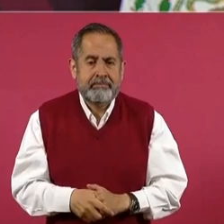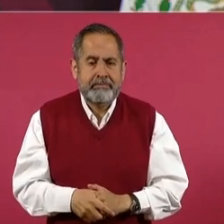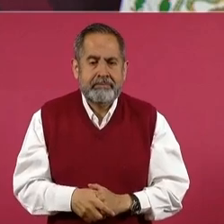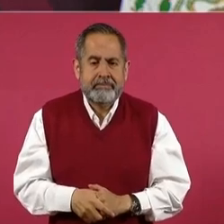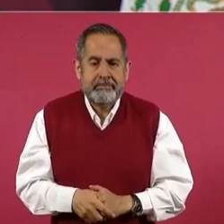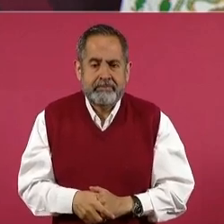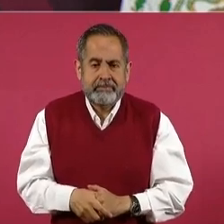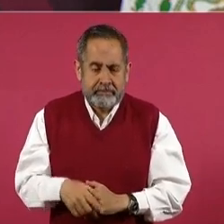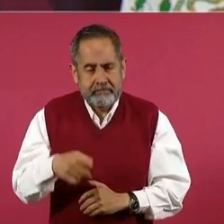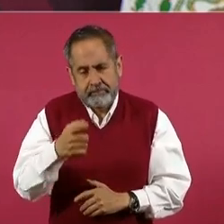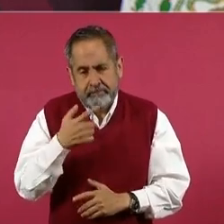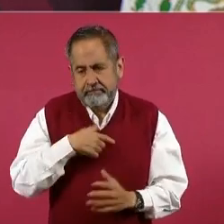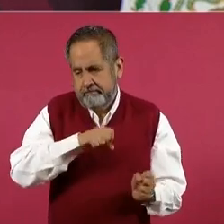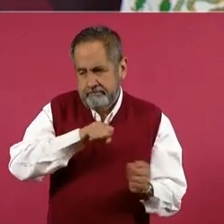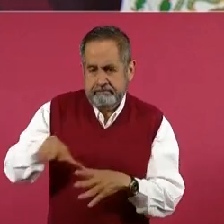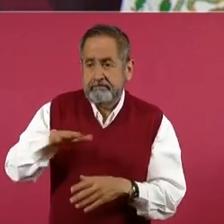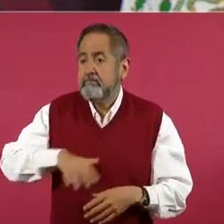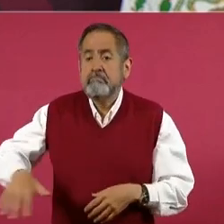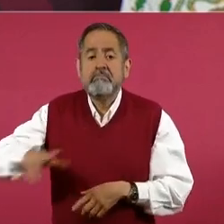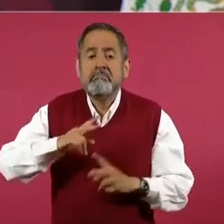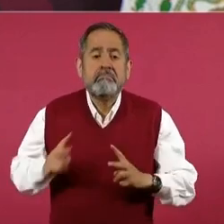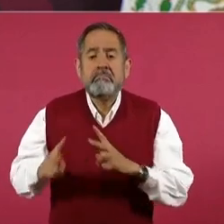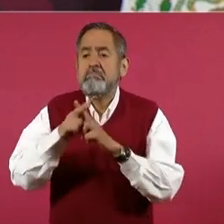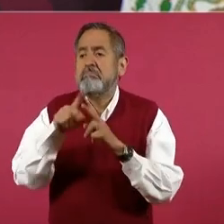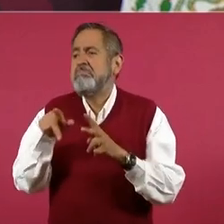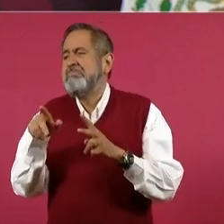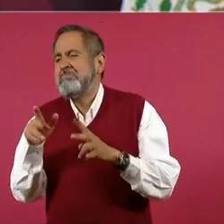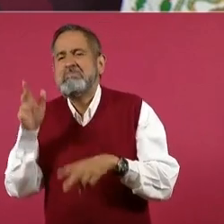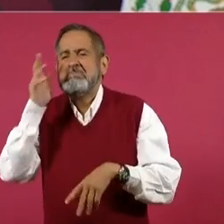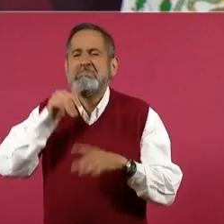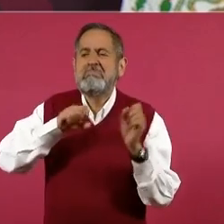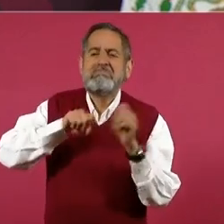ante el abandono de Poza Rica,